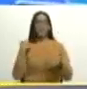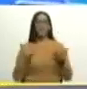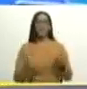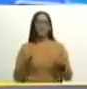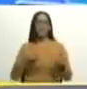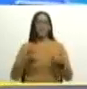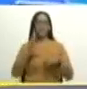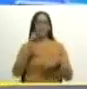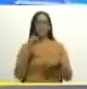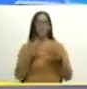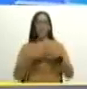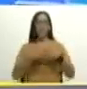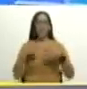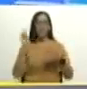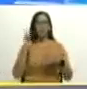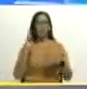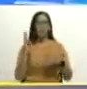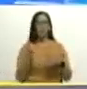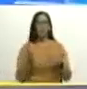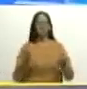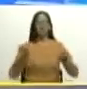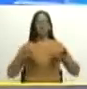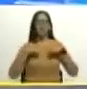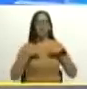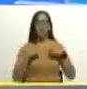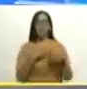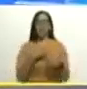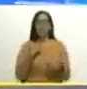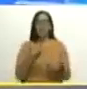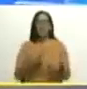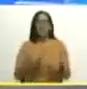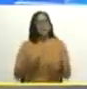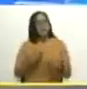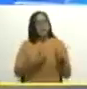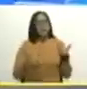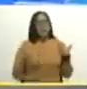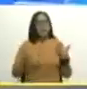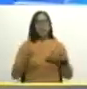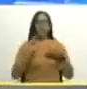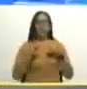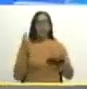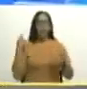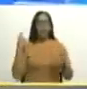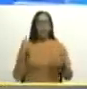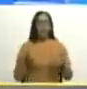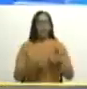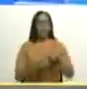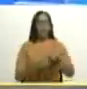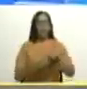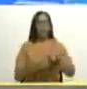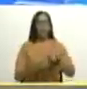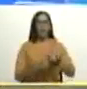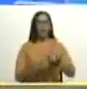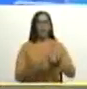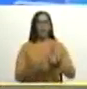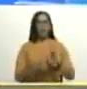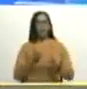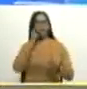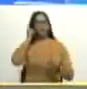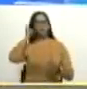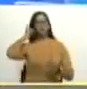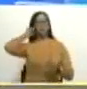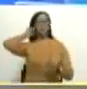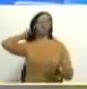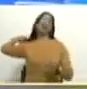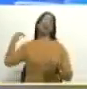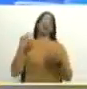empresas venezolanas que han sido aceptadas. ¿Qué quiere decir eso, presidente? Lo hablamos ayer con los representantes de las cámaras, que los empresarios,